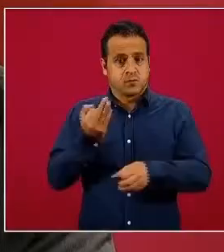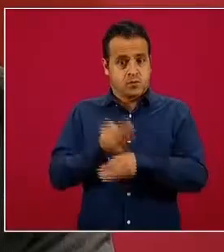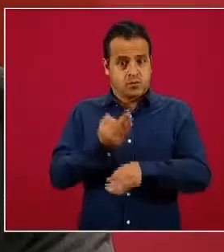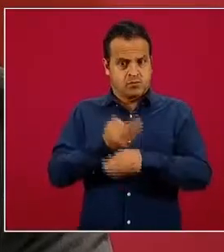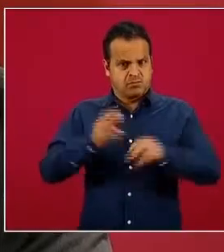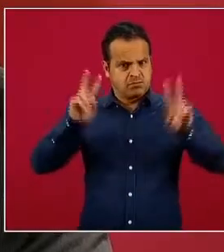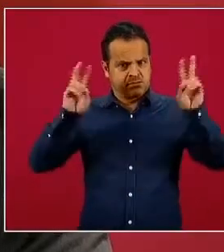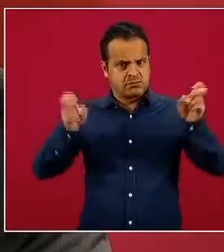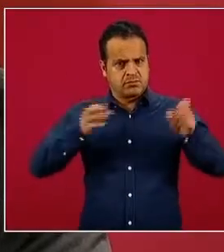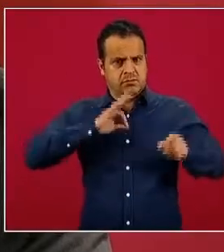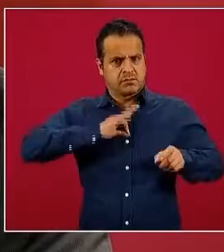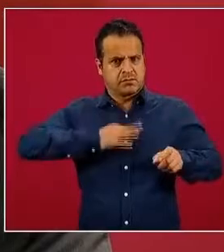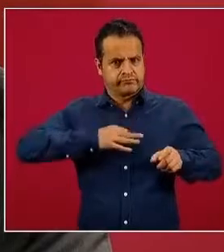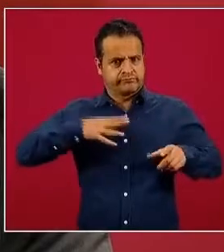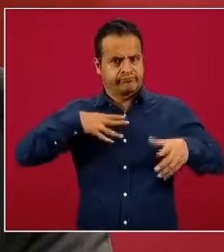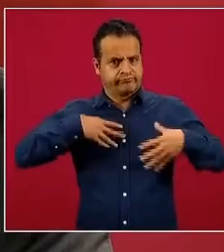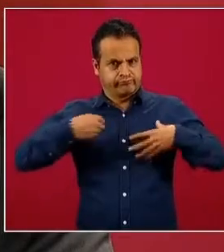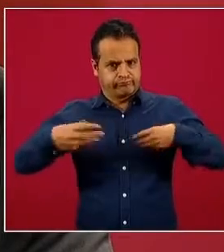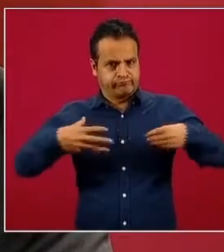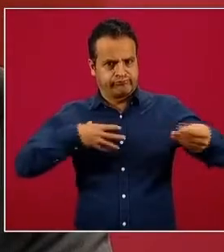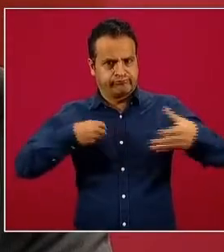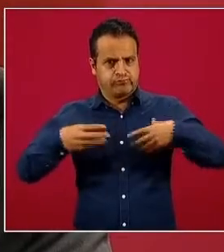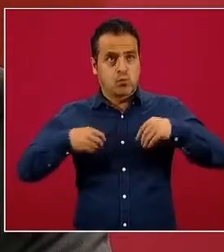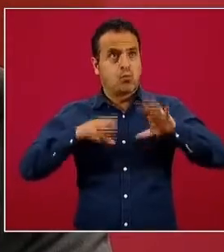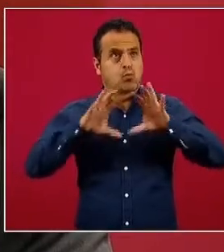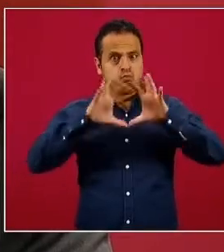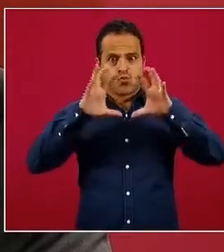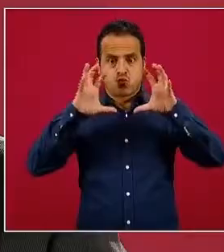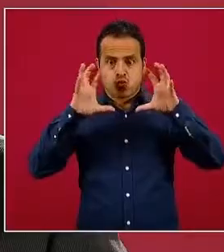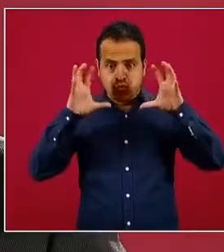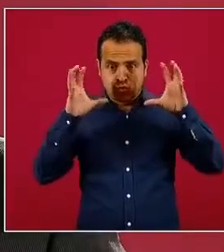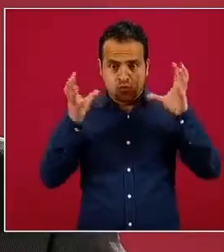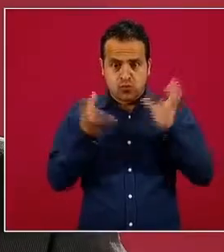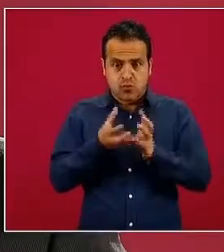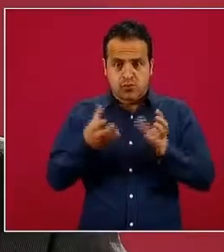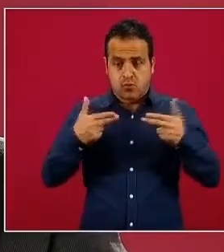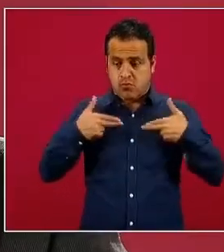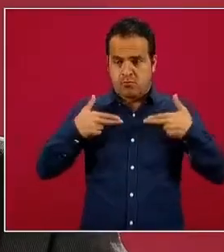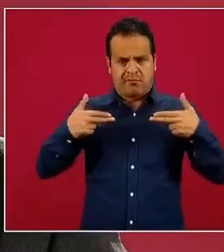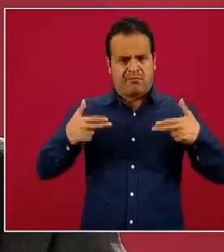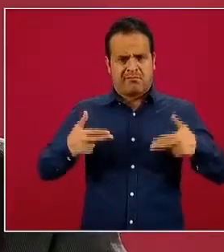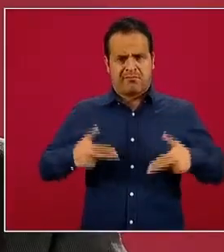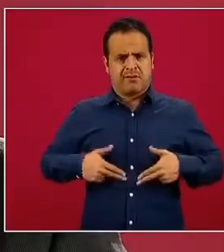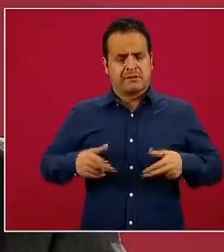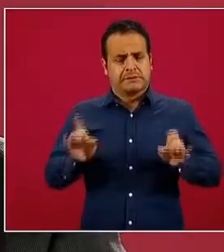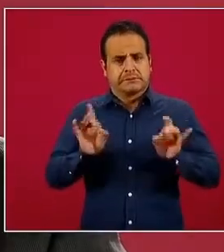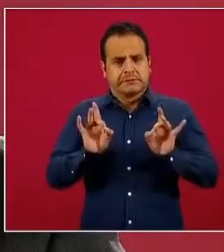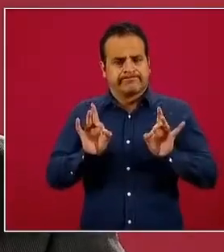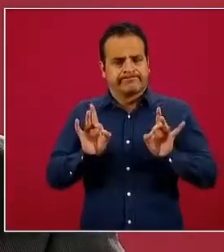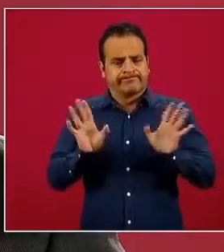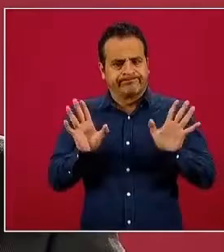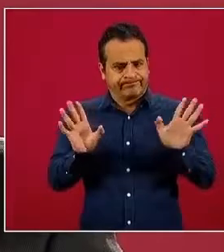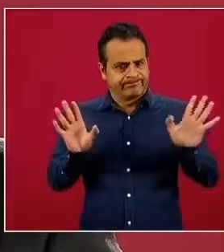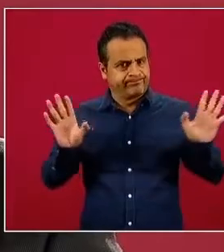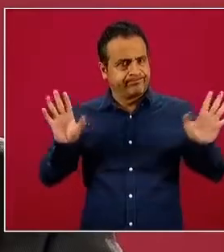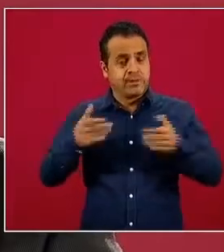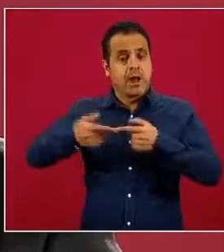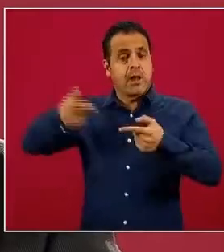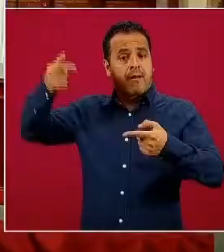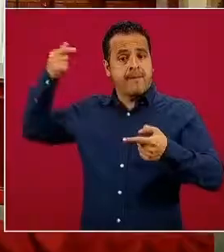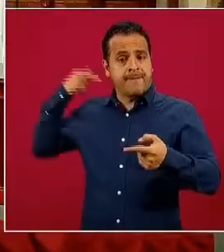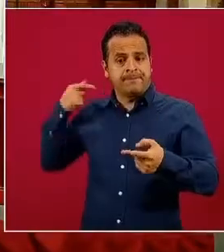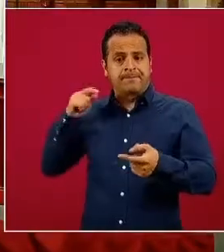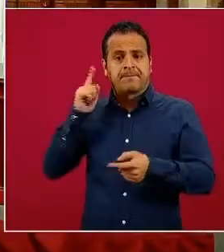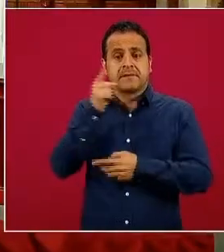toda la humanidad. Esta es una situación extraordinaria, no se había presentado en más de 100 años que una